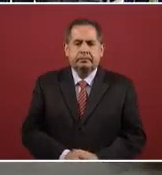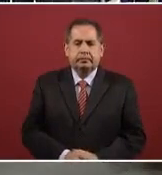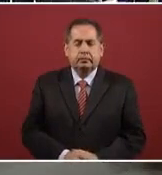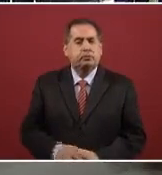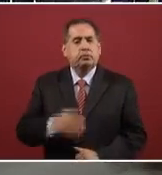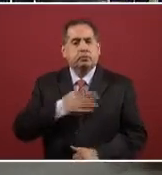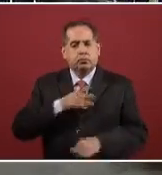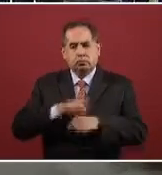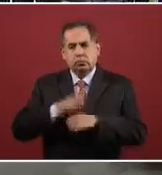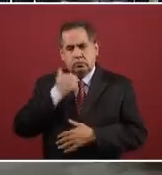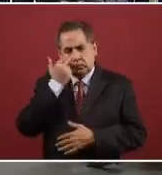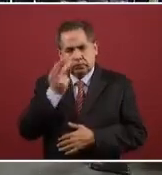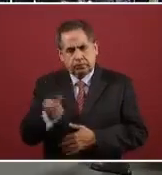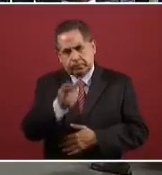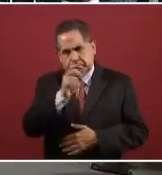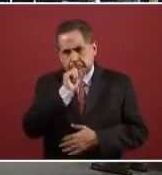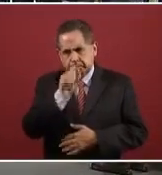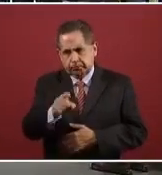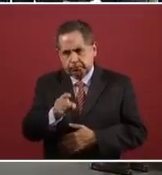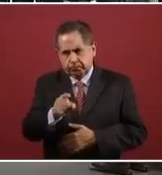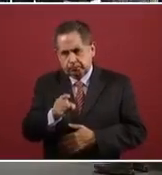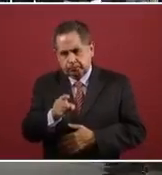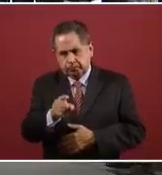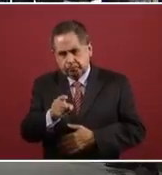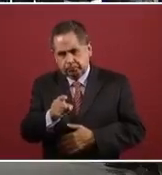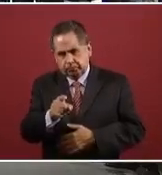Buenos días, yo quería preguntar también.